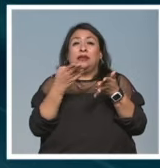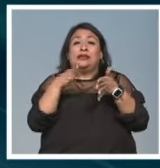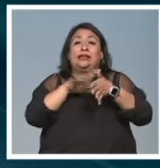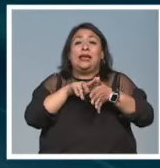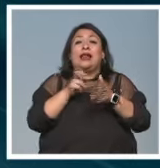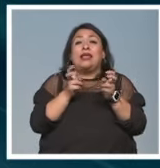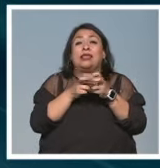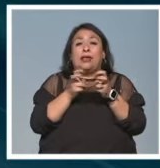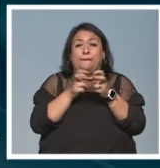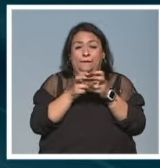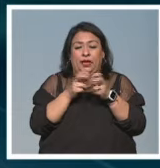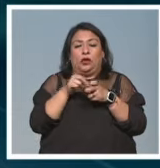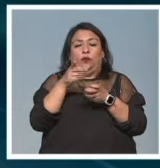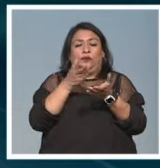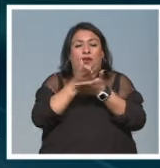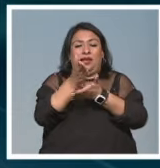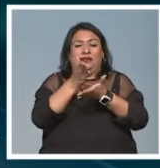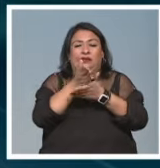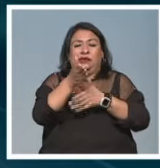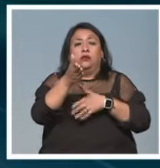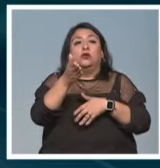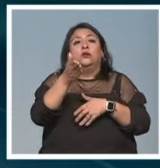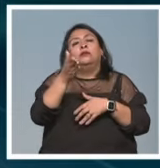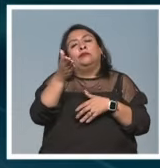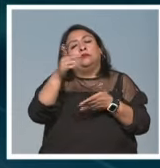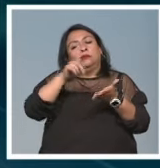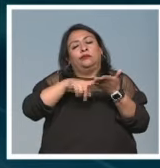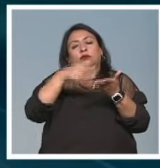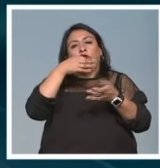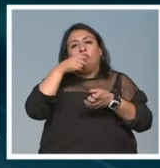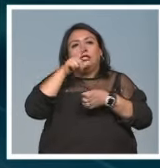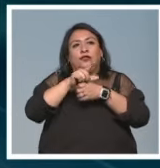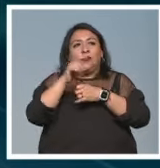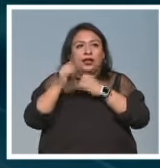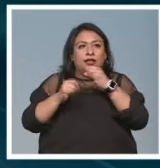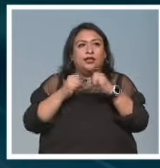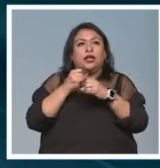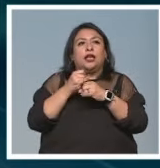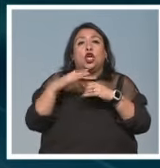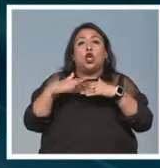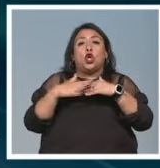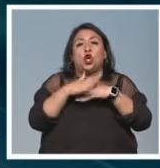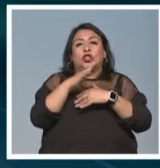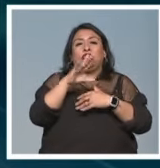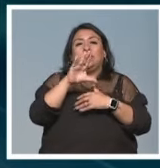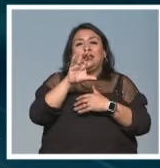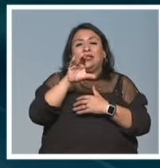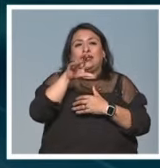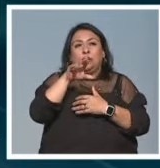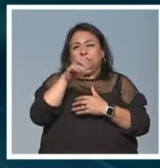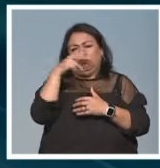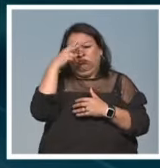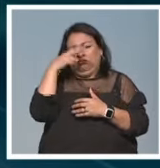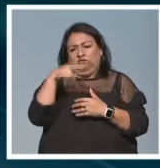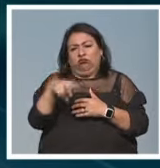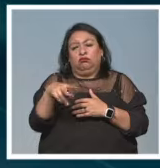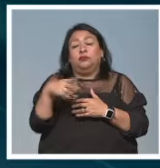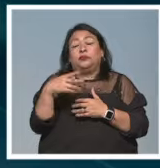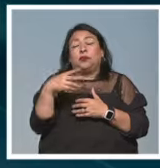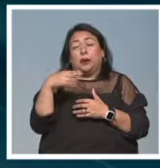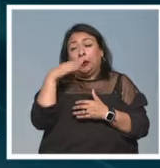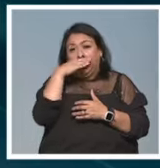Tampico. El acceso, al tratarse como parte del Festival Internacional de la Costa del Seno Mexicano, será completamente gratuito.